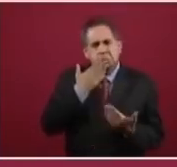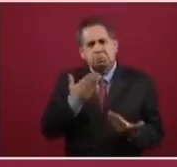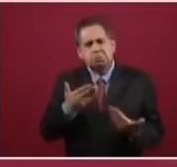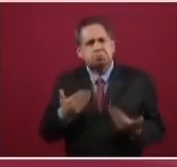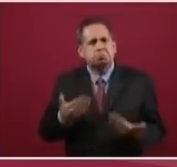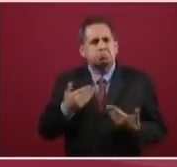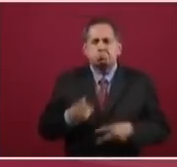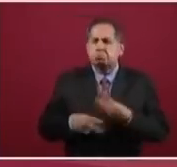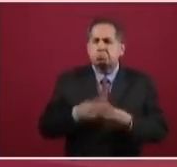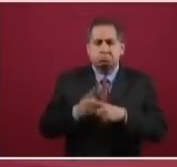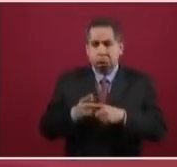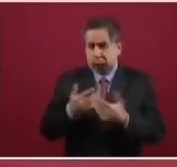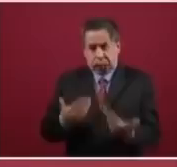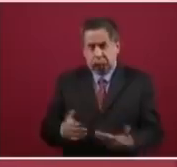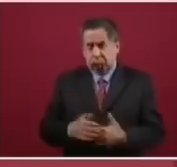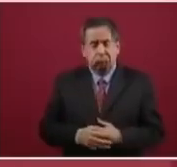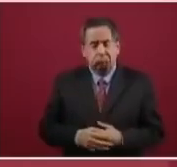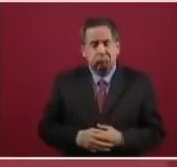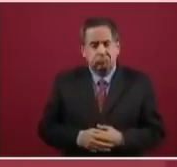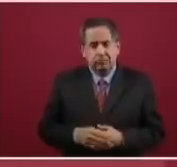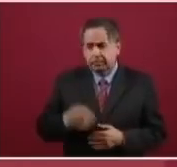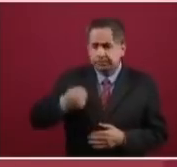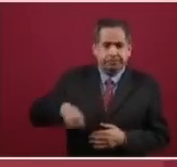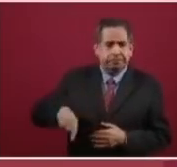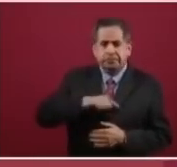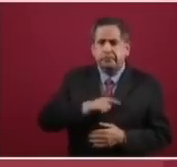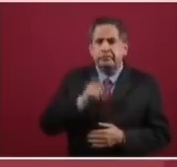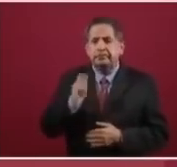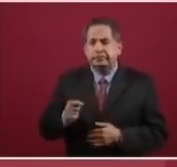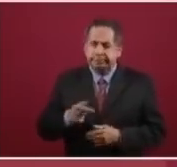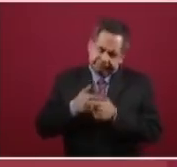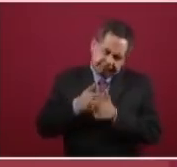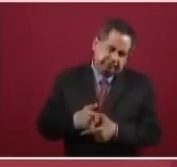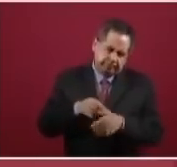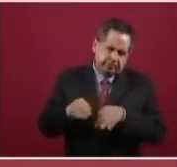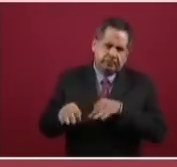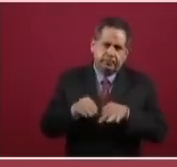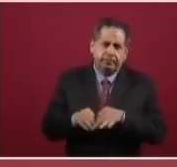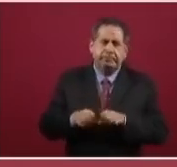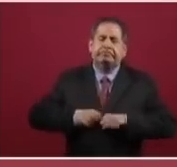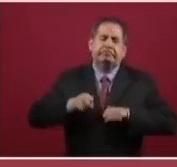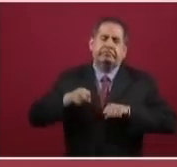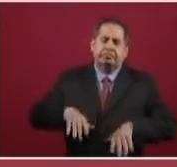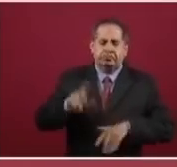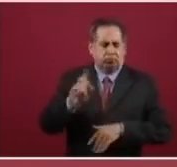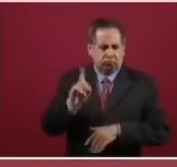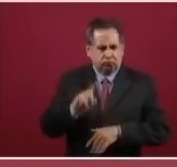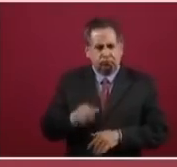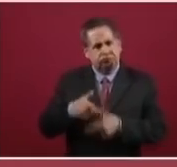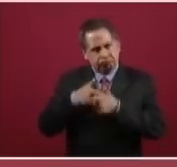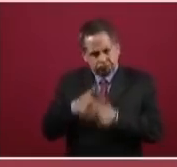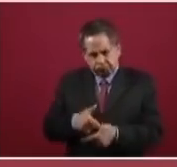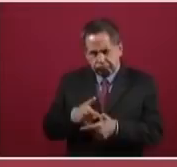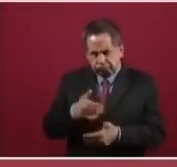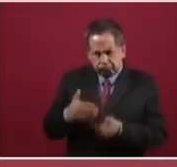tenemos desde luego que seguir trabajando no aflojar el paso y estoy